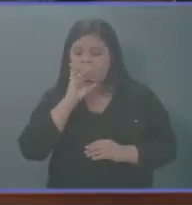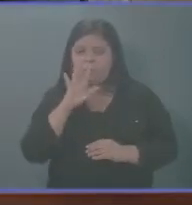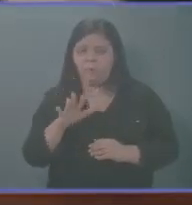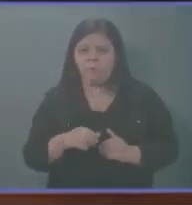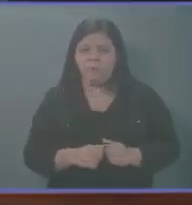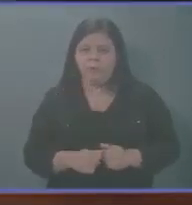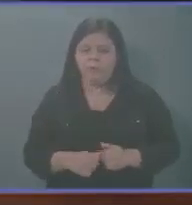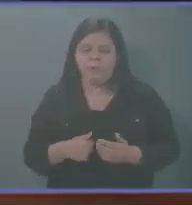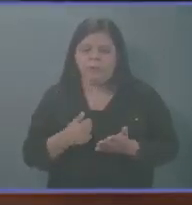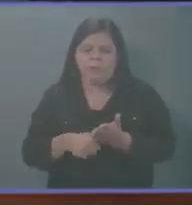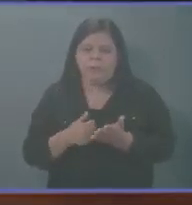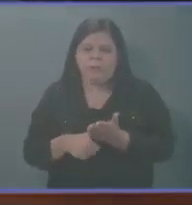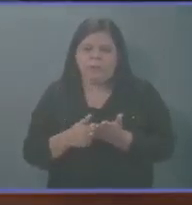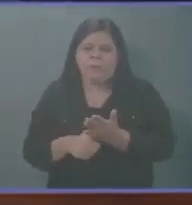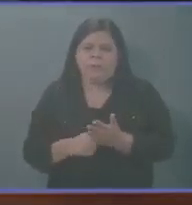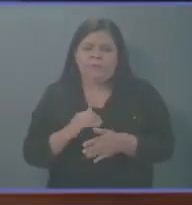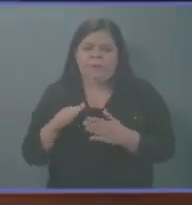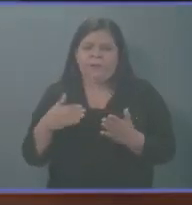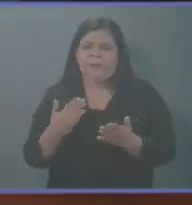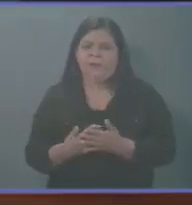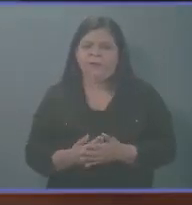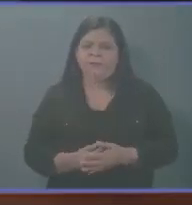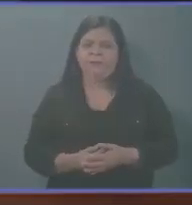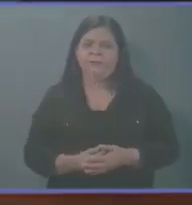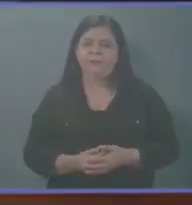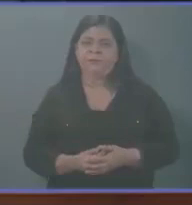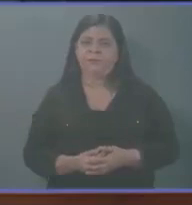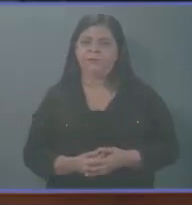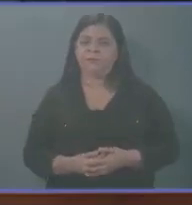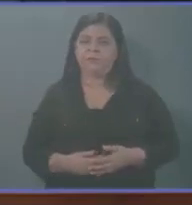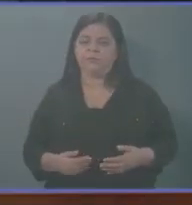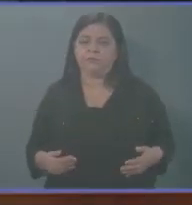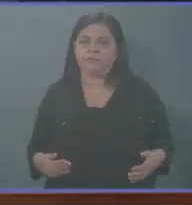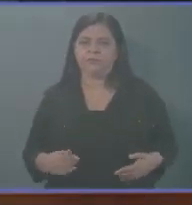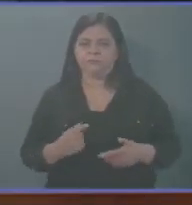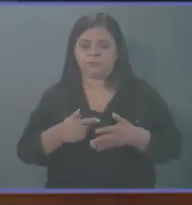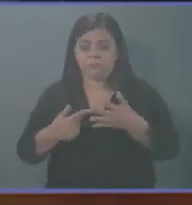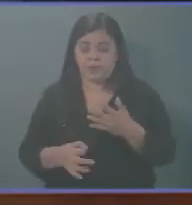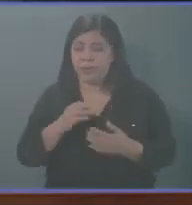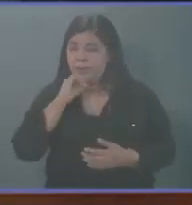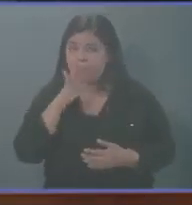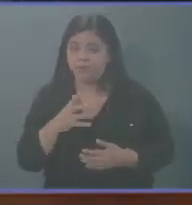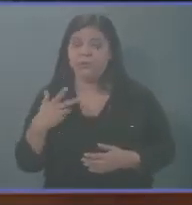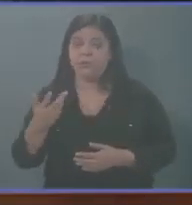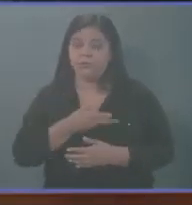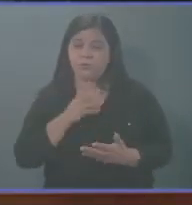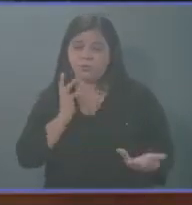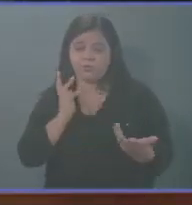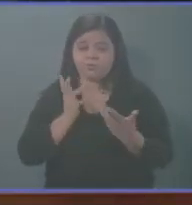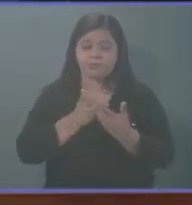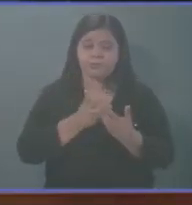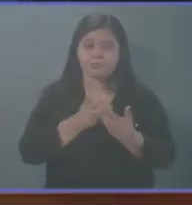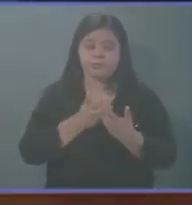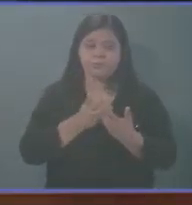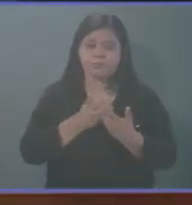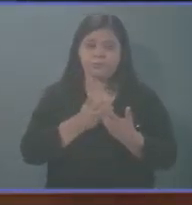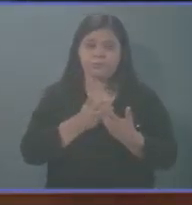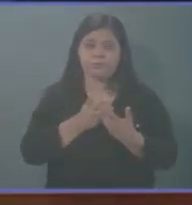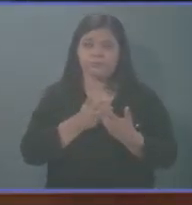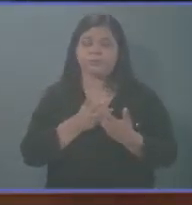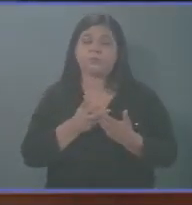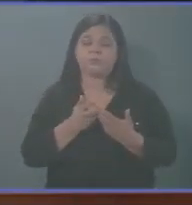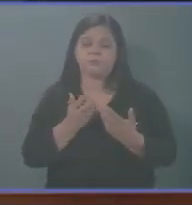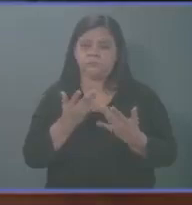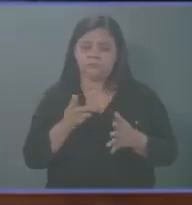los señores abogados, es que aquí lo que nos manda la ley es apegarnos a su tenor. Y